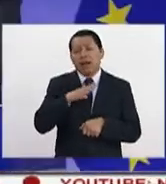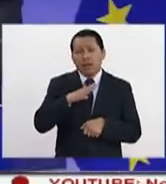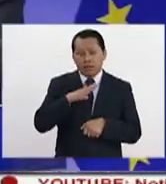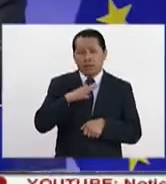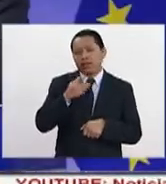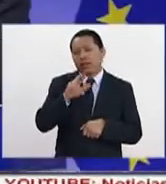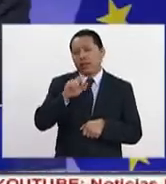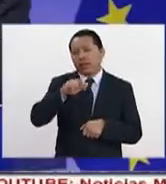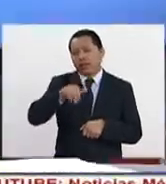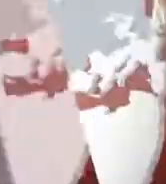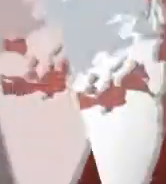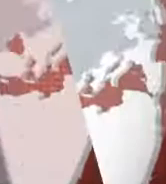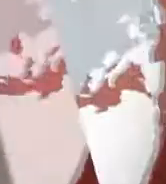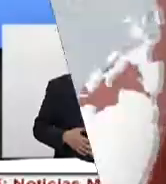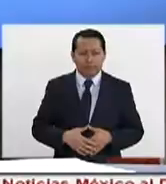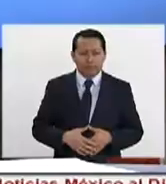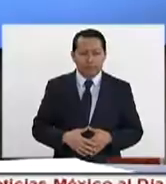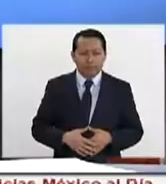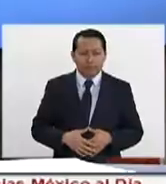del Norte.